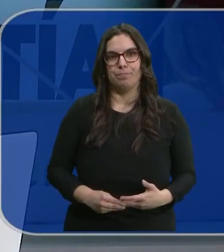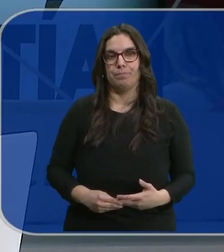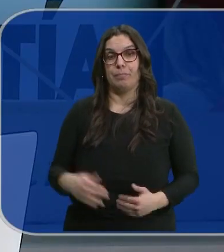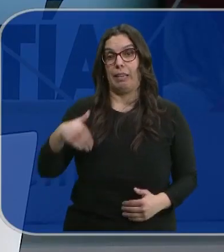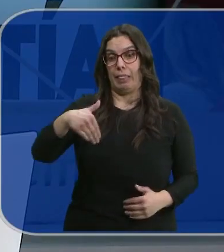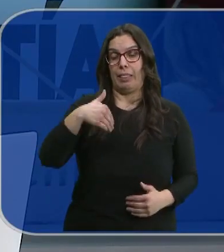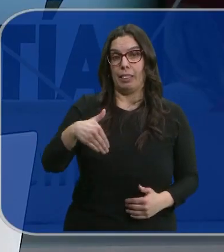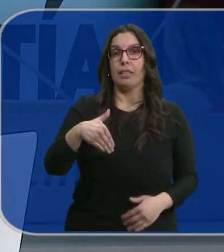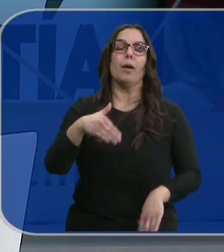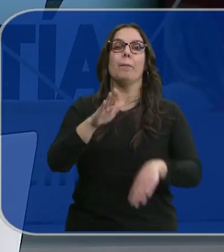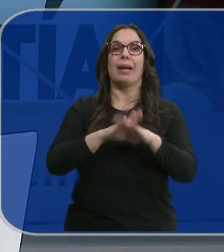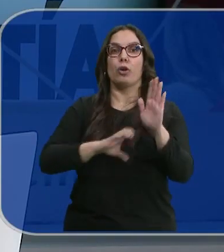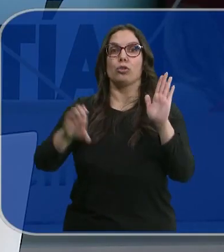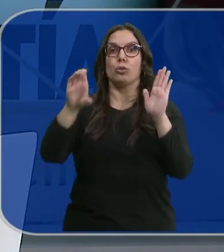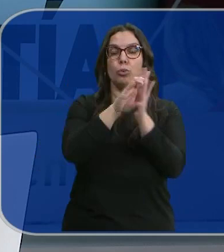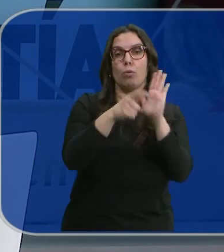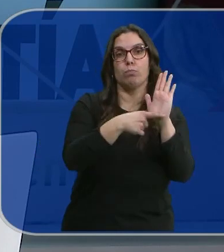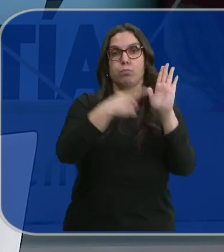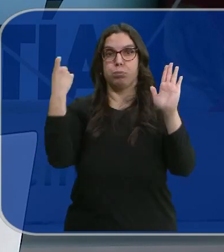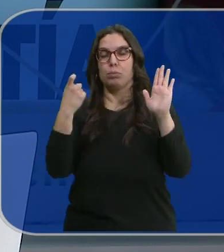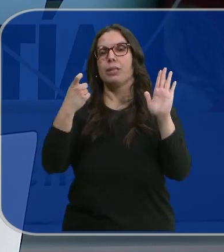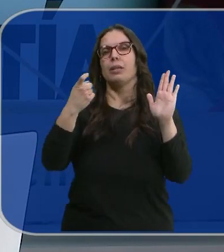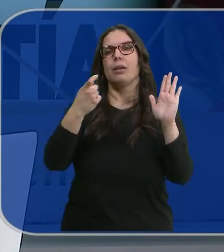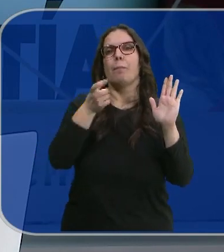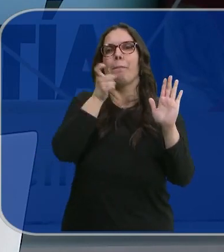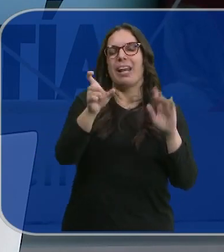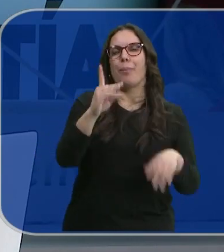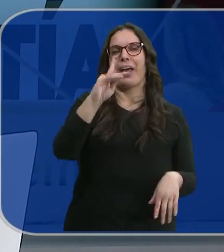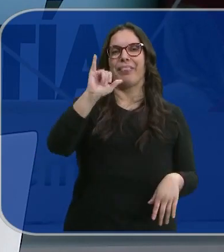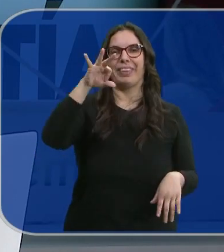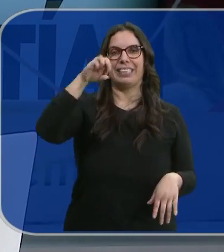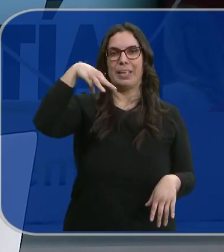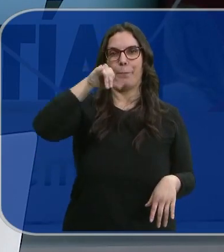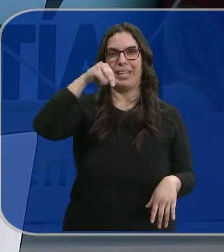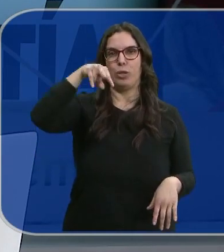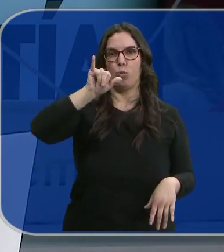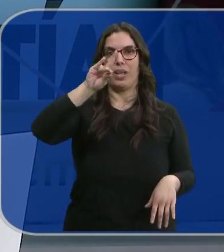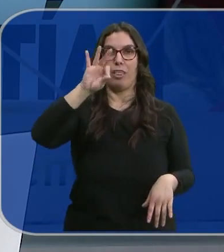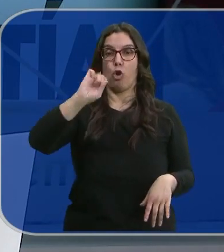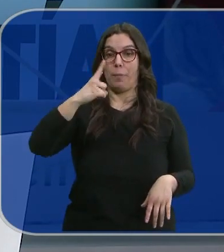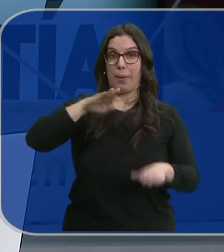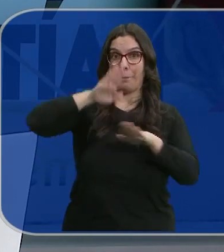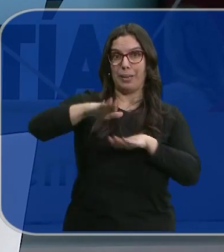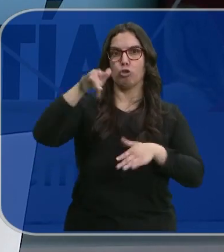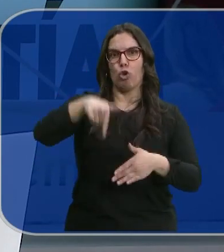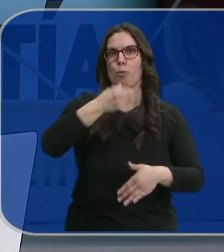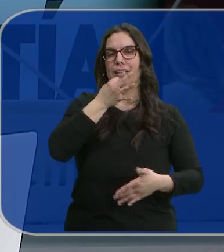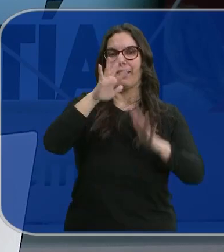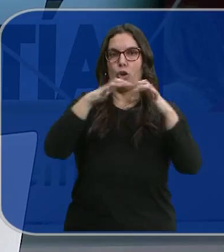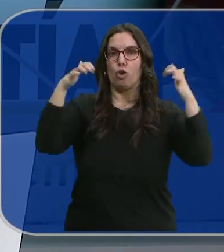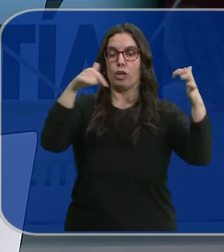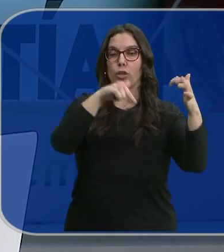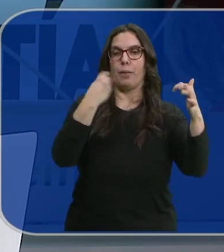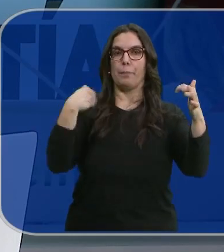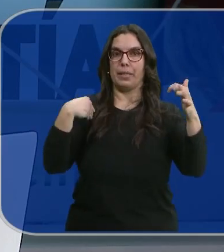Cuenta atrás para eliminar de nuestra Constitución la palabra disminuidos. El primer gran paso se dará esta tarde en el Congreso, donde se admitirá